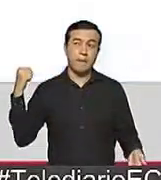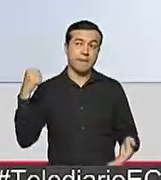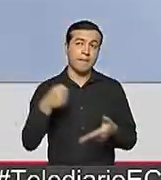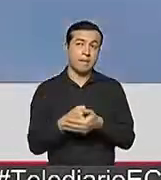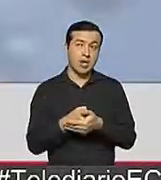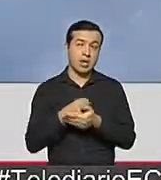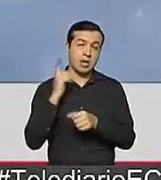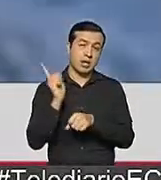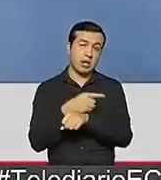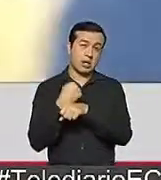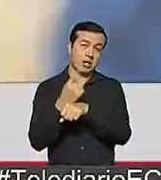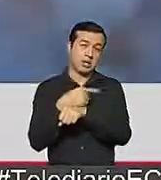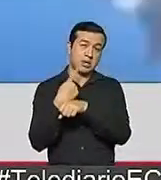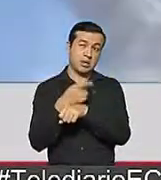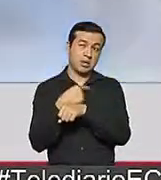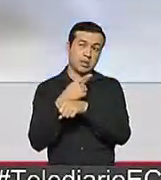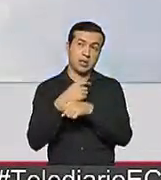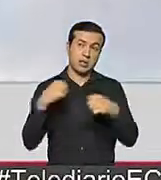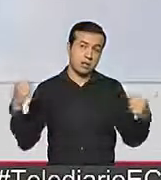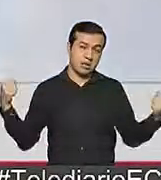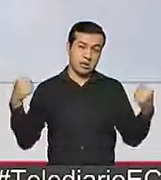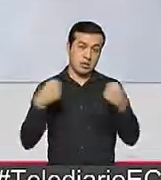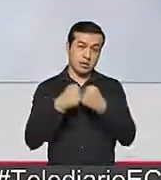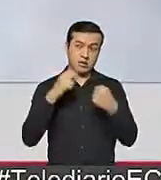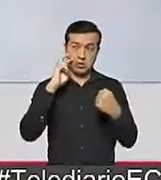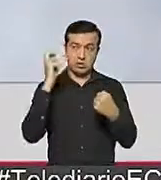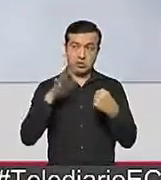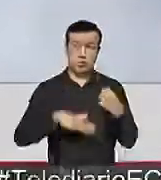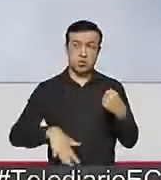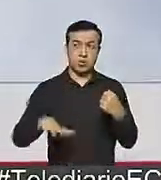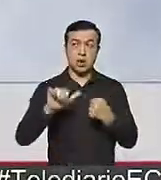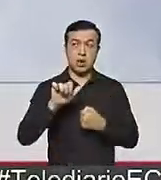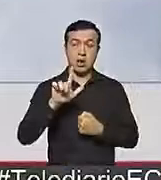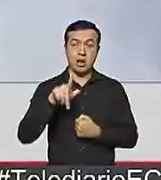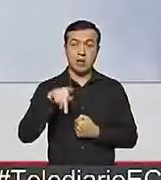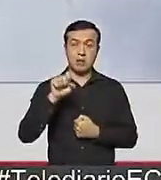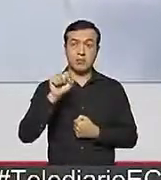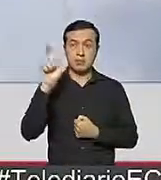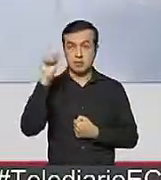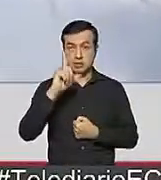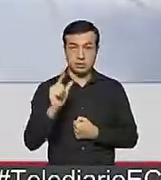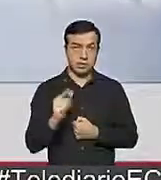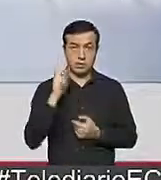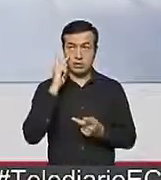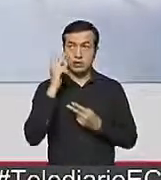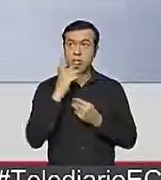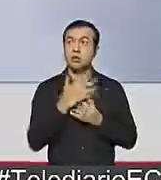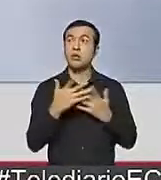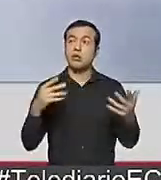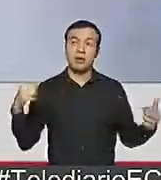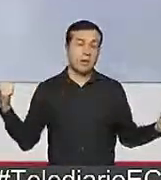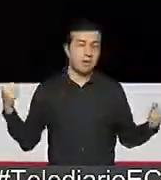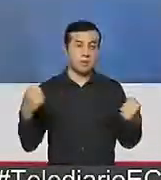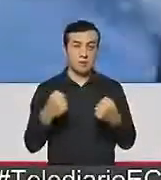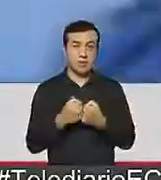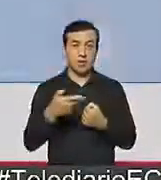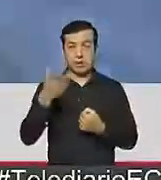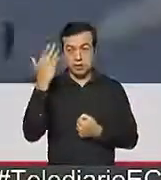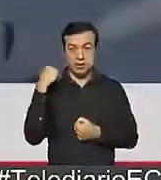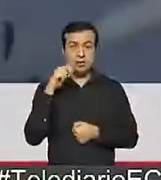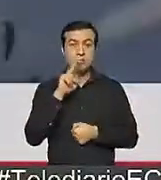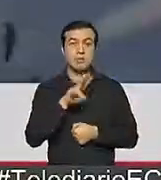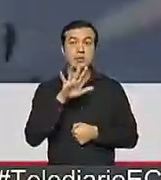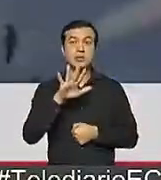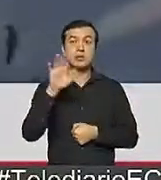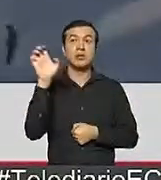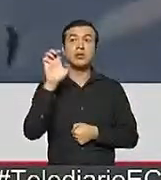un helicóptero y una avioneta turística en los Alpes italianos. Las imágenes del accidente ocurrido el pasado 25